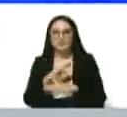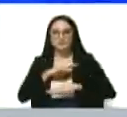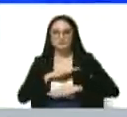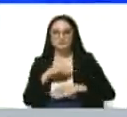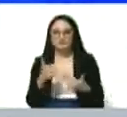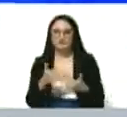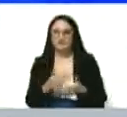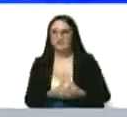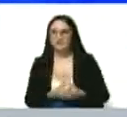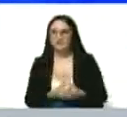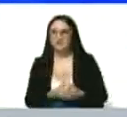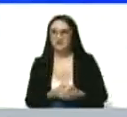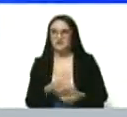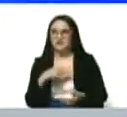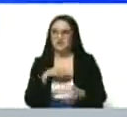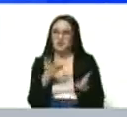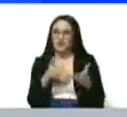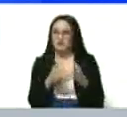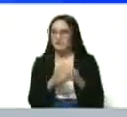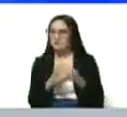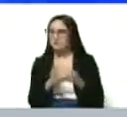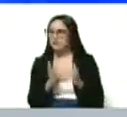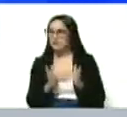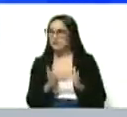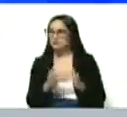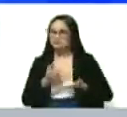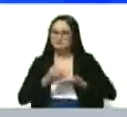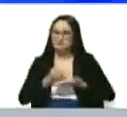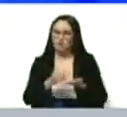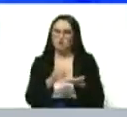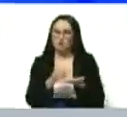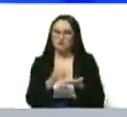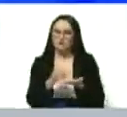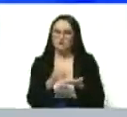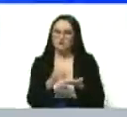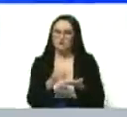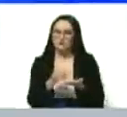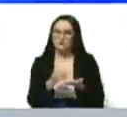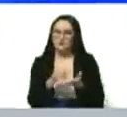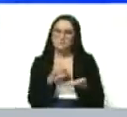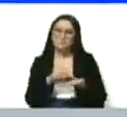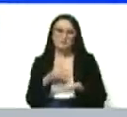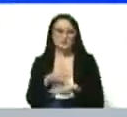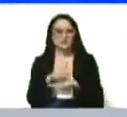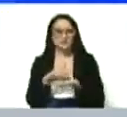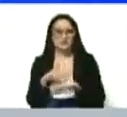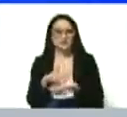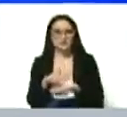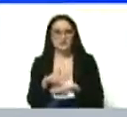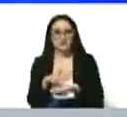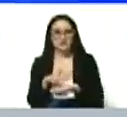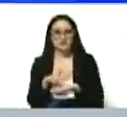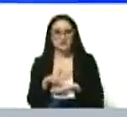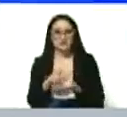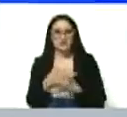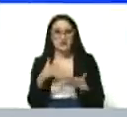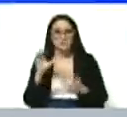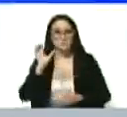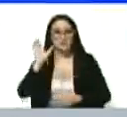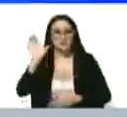eficiente. Nuestra organización se ha beneficiado enormemente de la participación de este gran